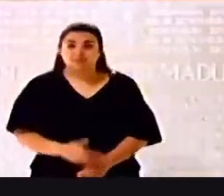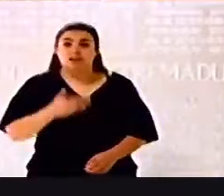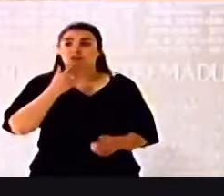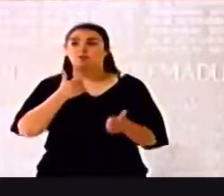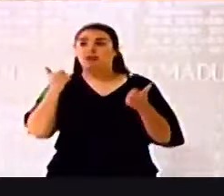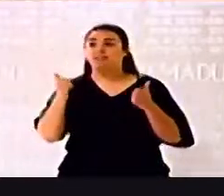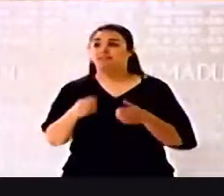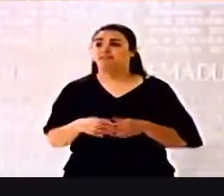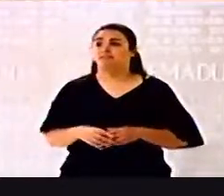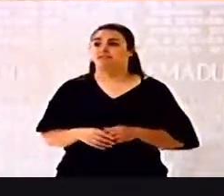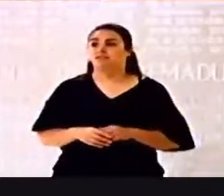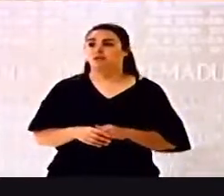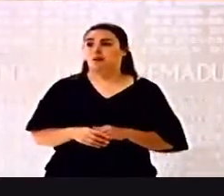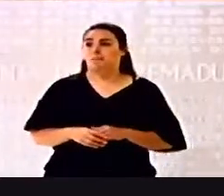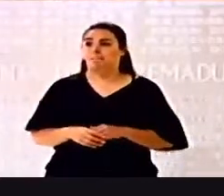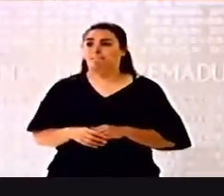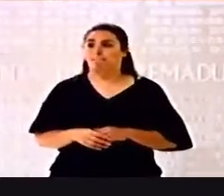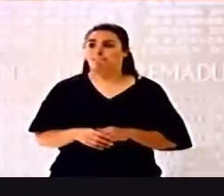¿Alguna pregunta más?